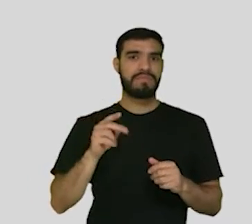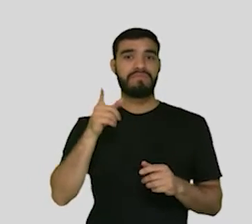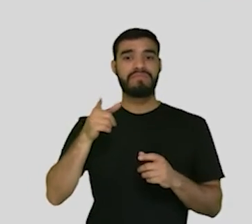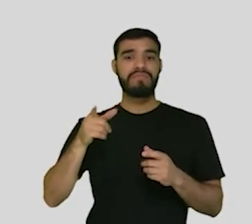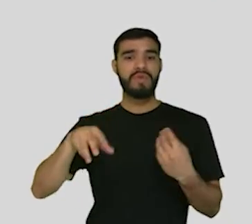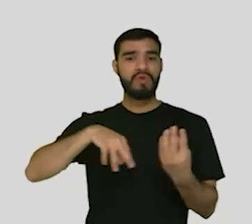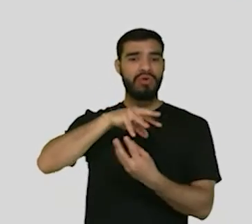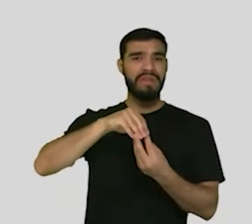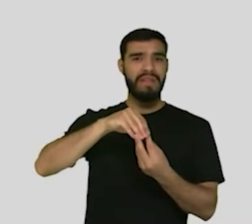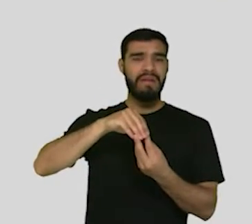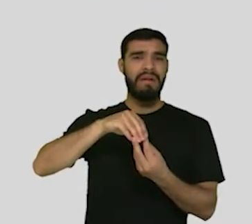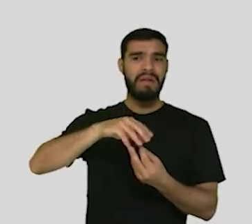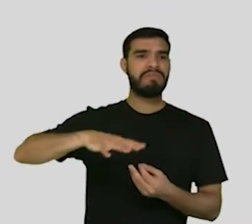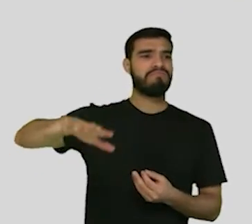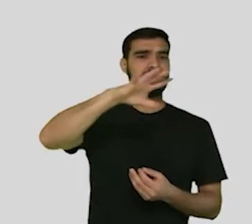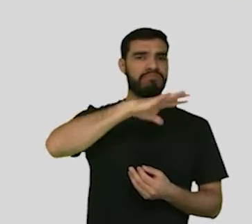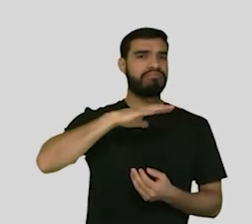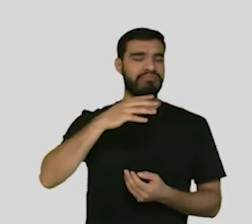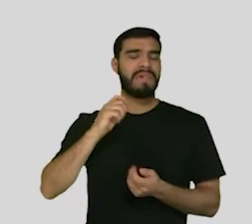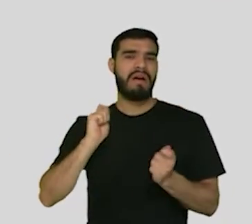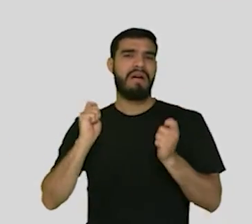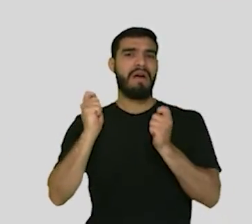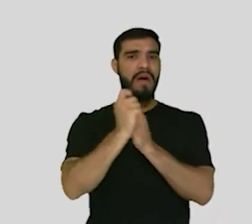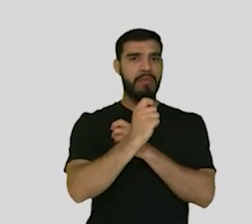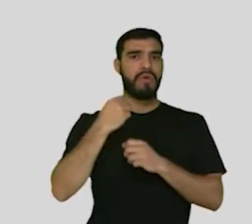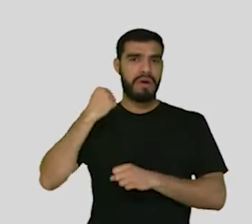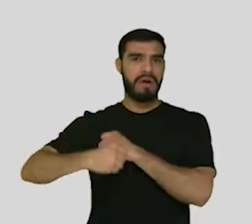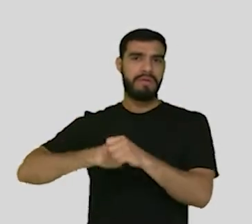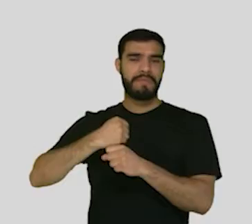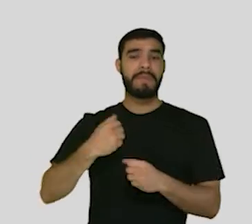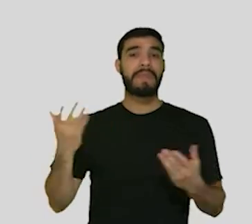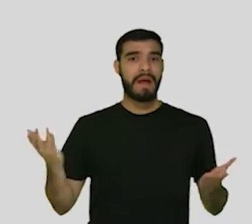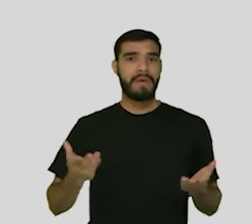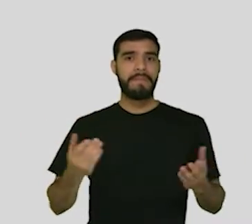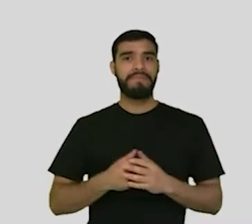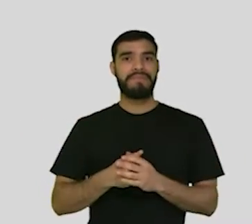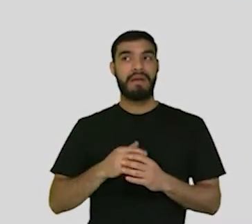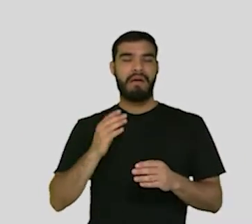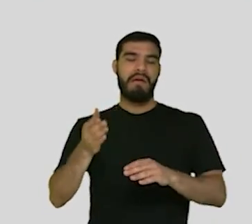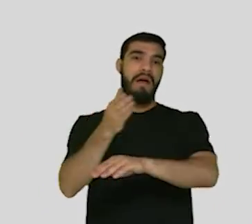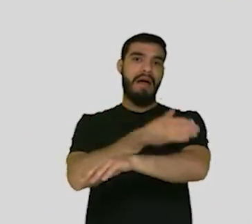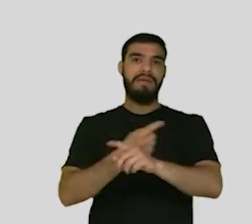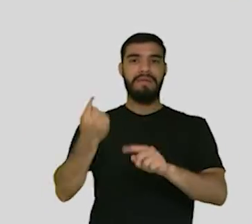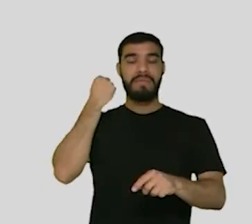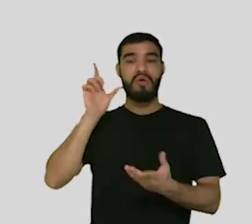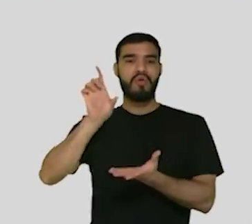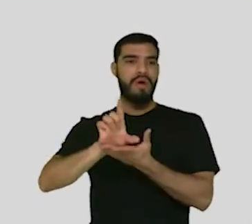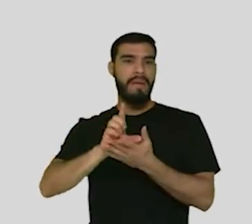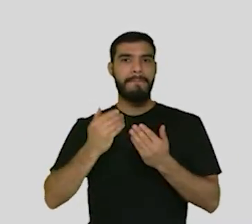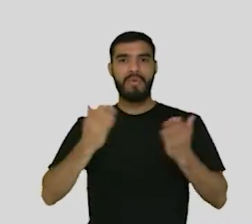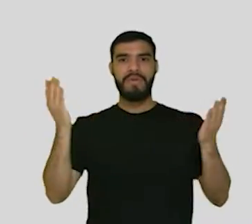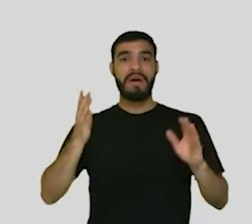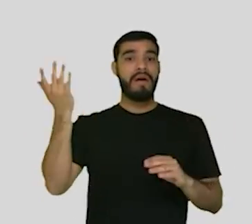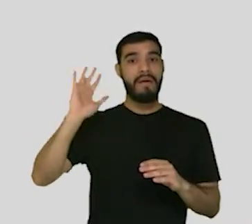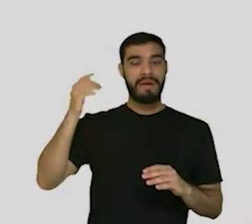y ñambue, Maguaregui, Coan, Ajá. Y ahora, antes era decir. Man de Ireya, pues.